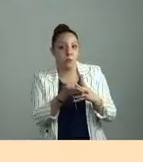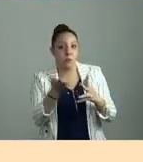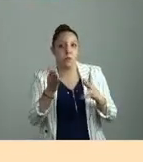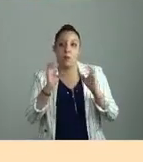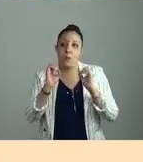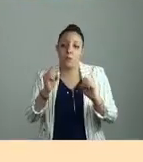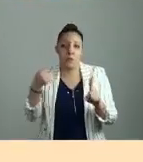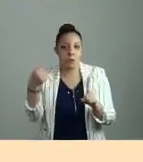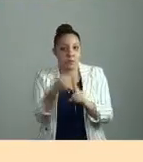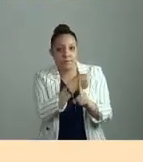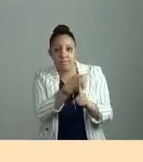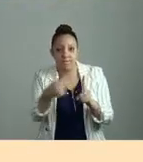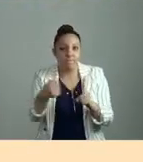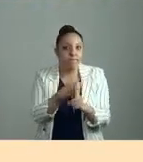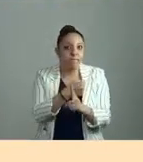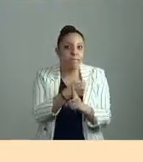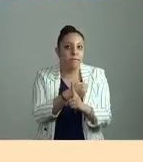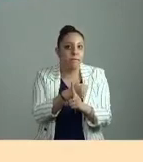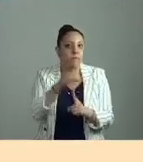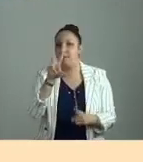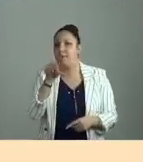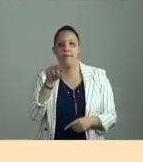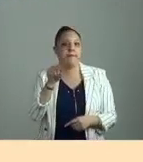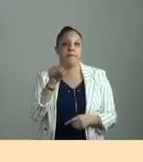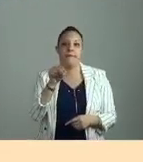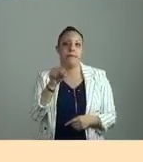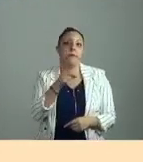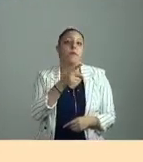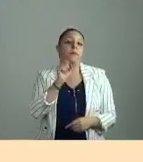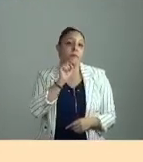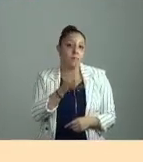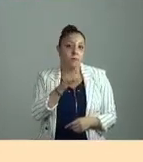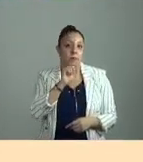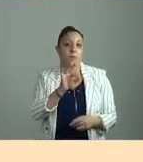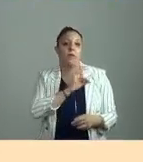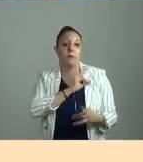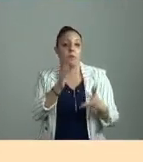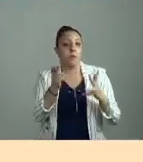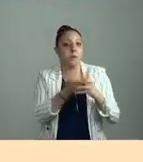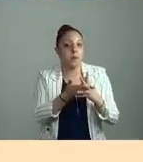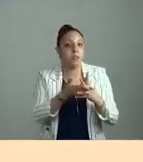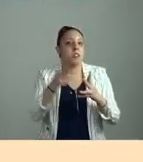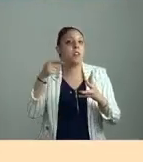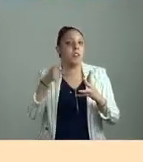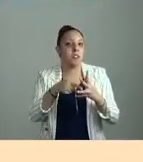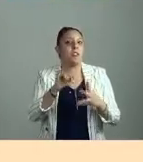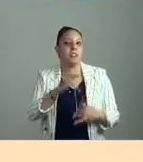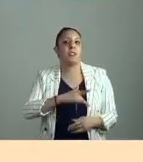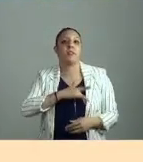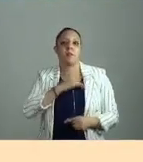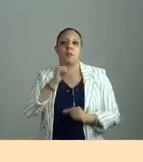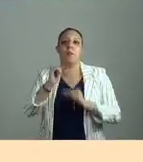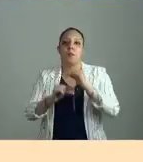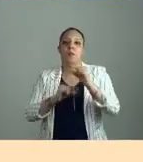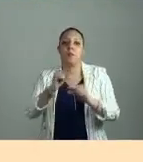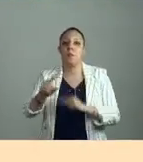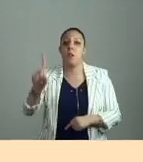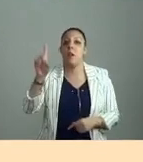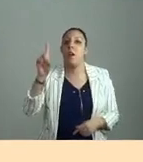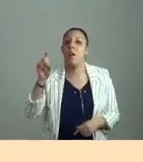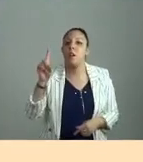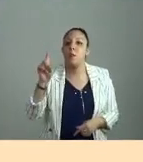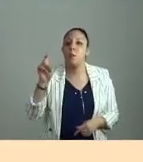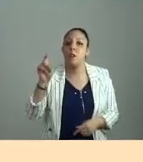nos están matando también poco a poco no contaminando la además también costando en